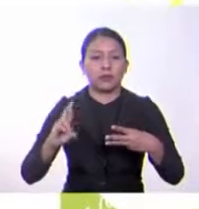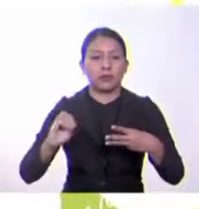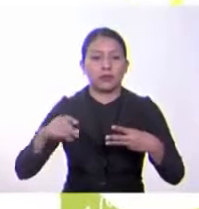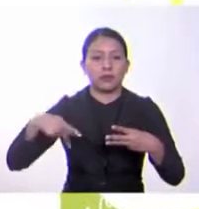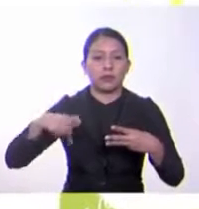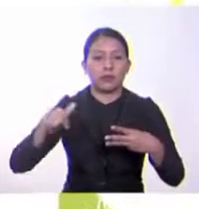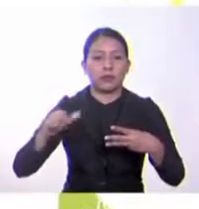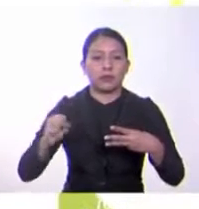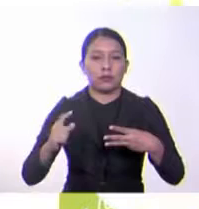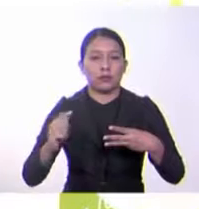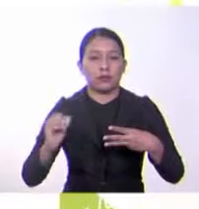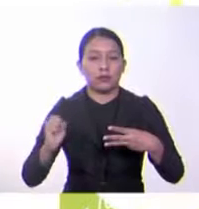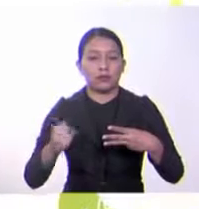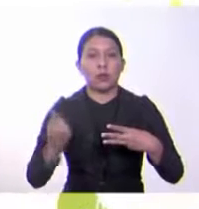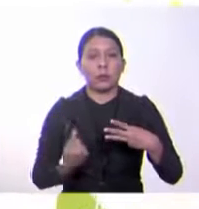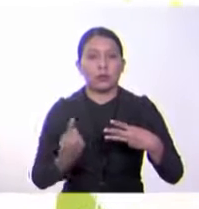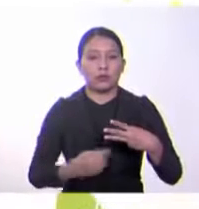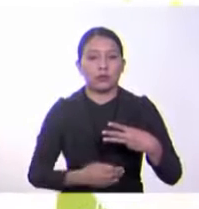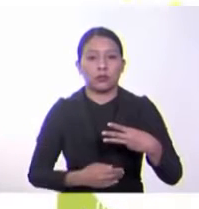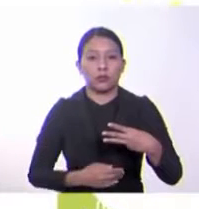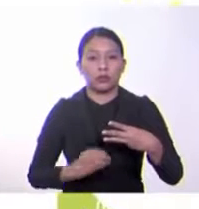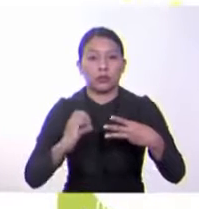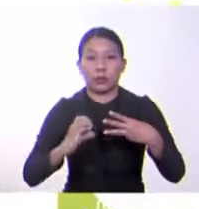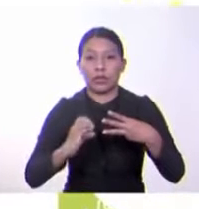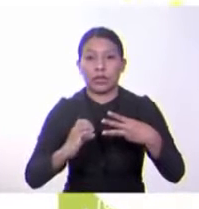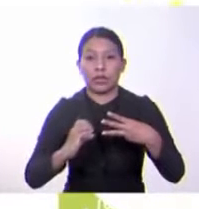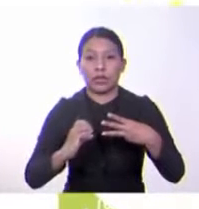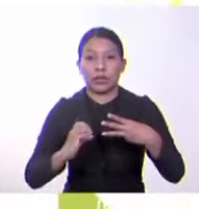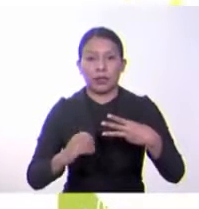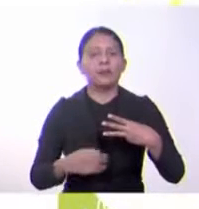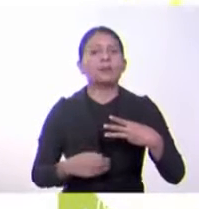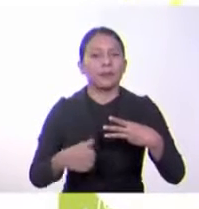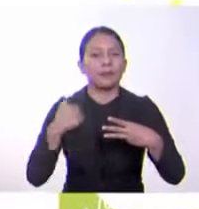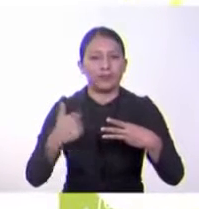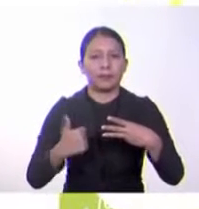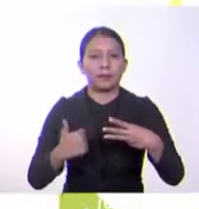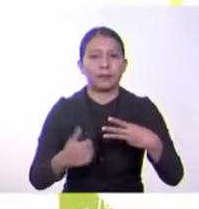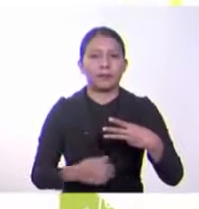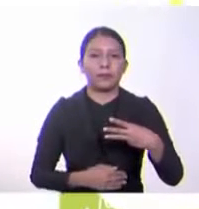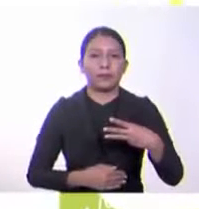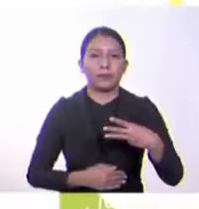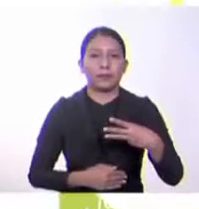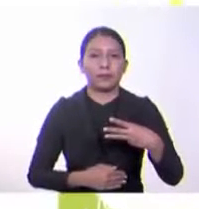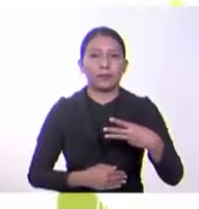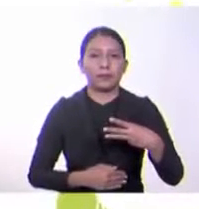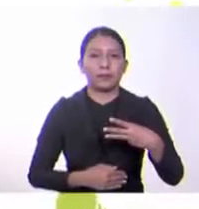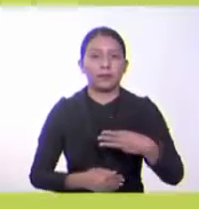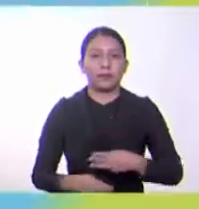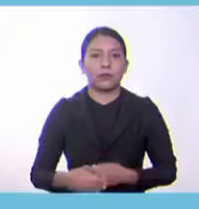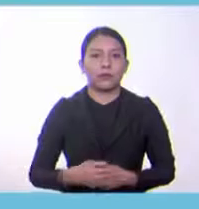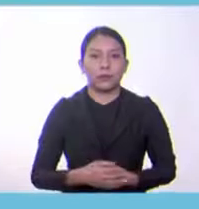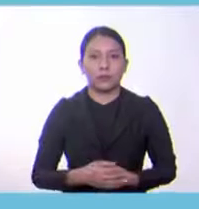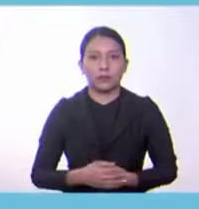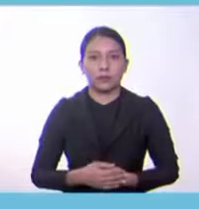Cloroplastos. Si seleccionaste C, nuevamente estás en lo correcto.